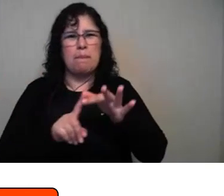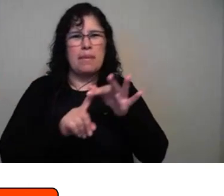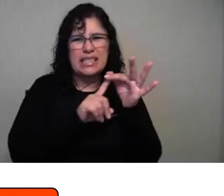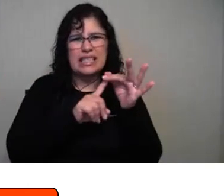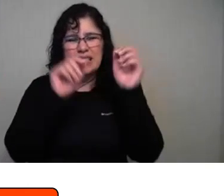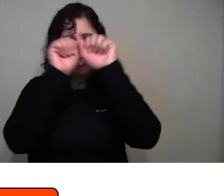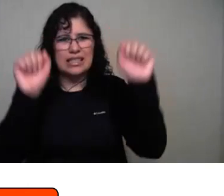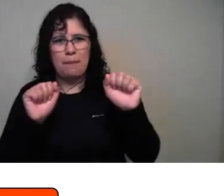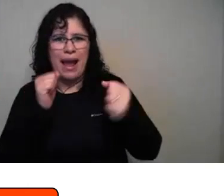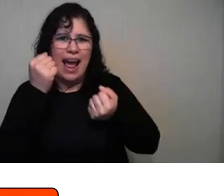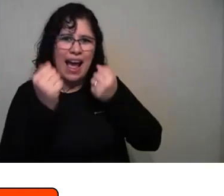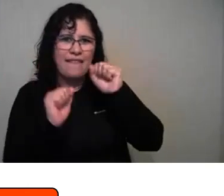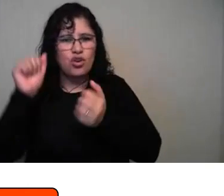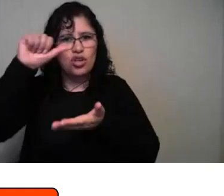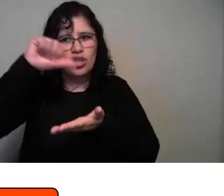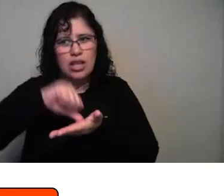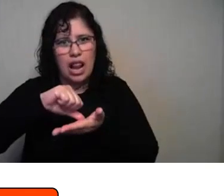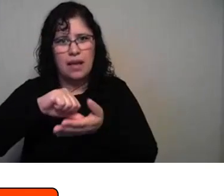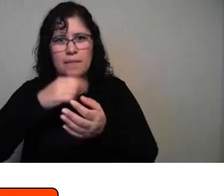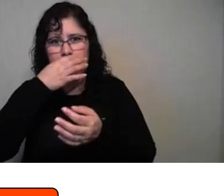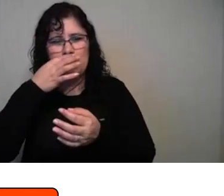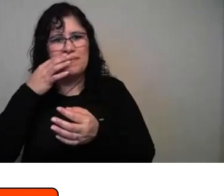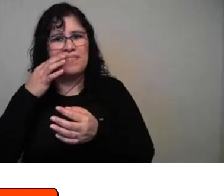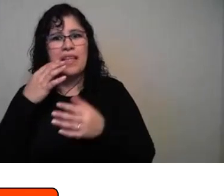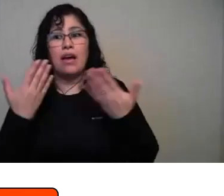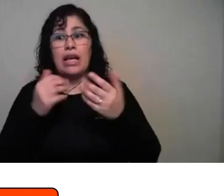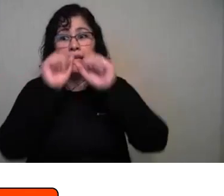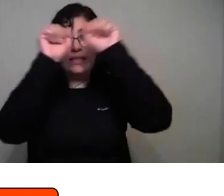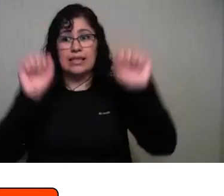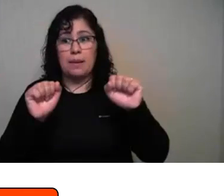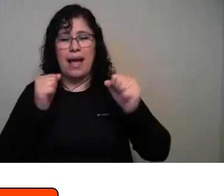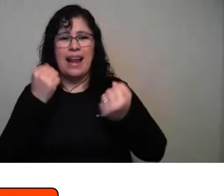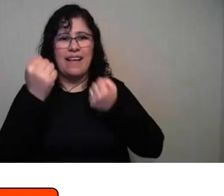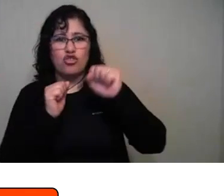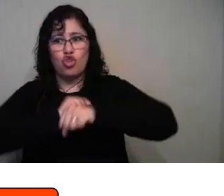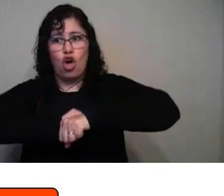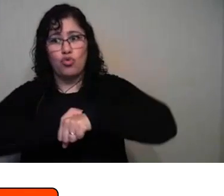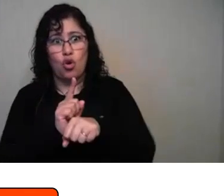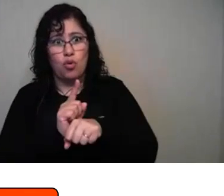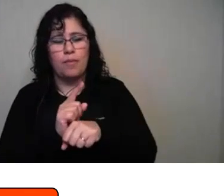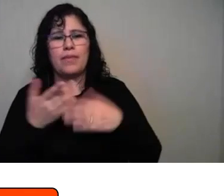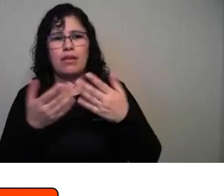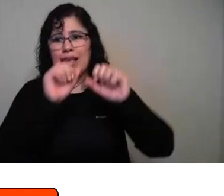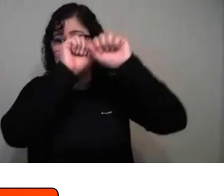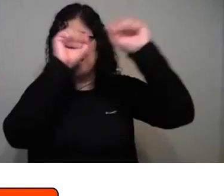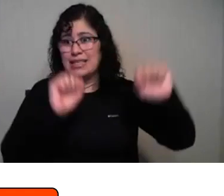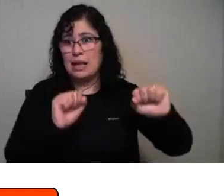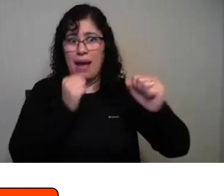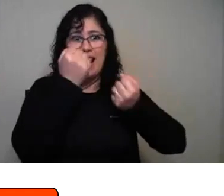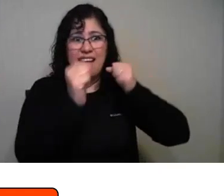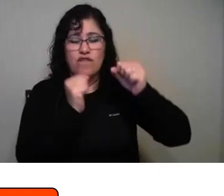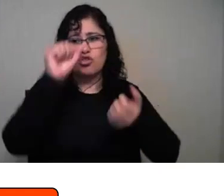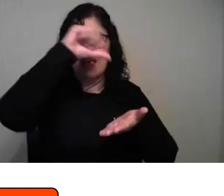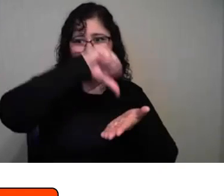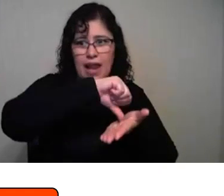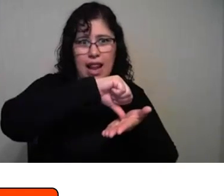en esta imagen lo que es el sistema nervioso autónomo, pero tenemos un sistema nervioso en esta imagen central, ¿cierto? Que va a